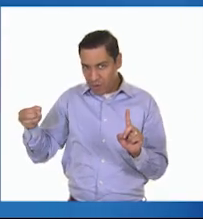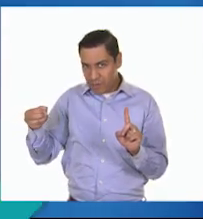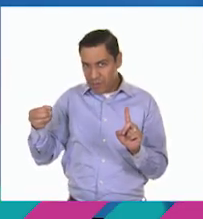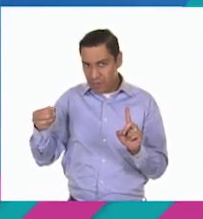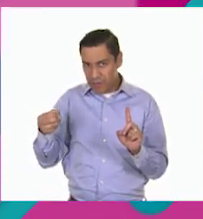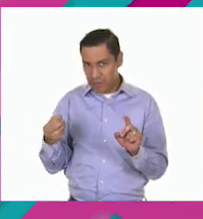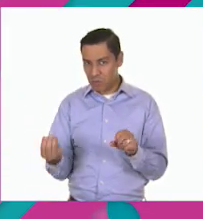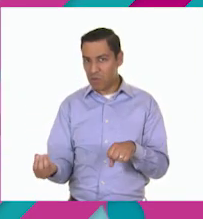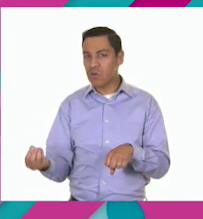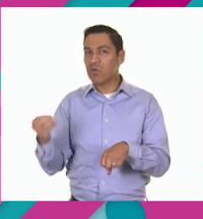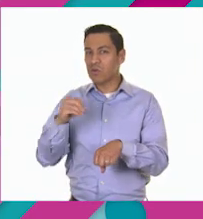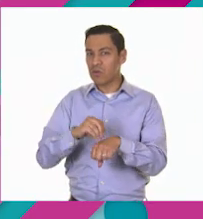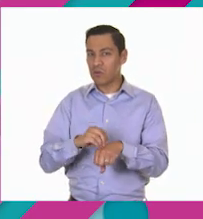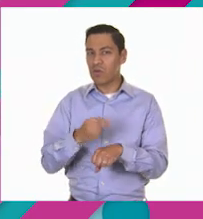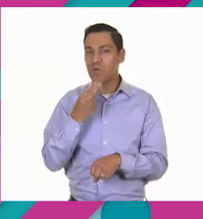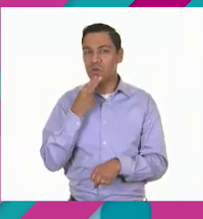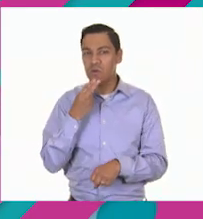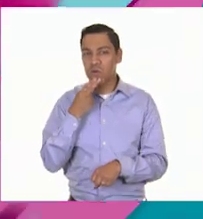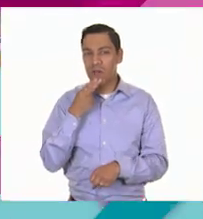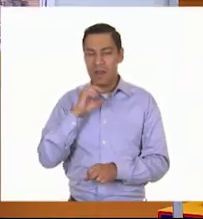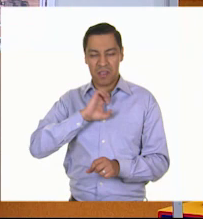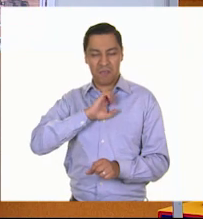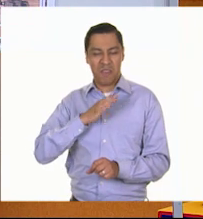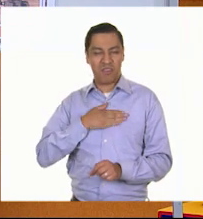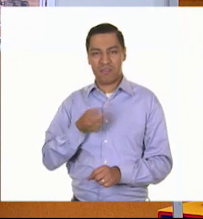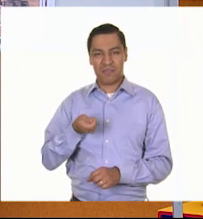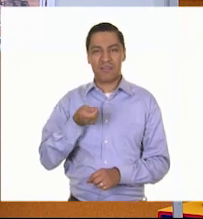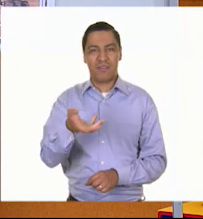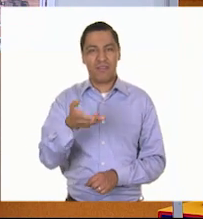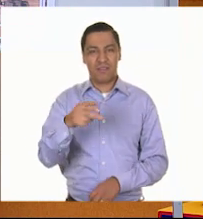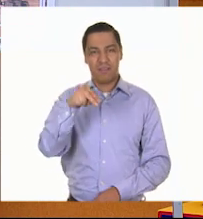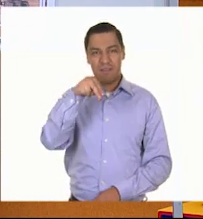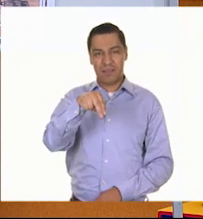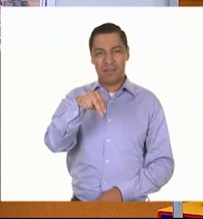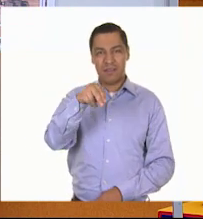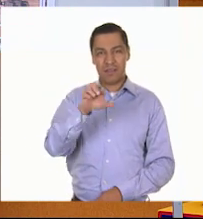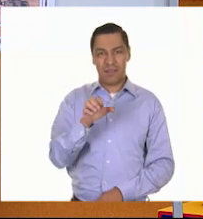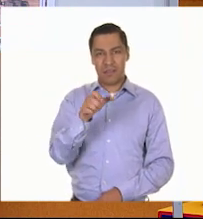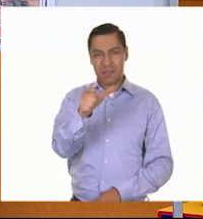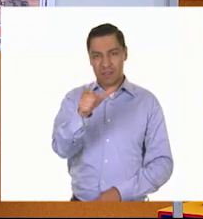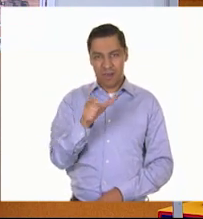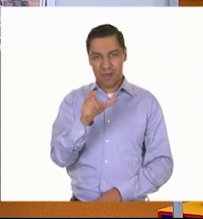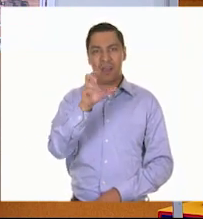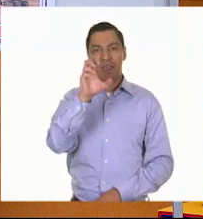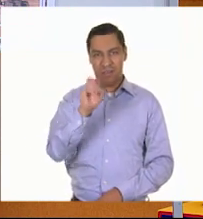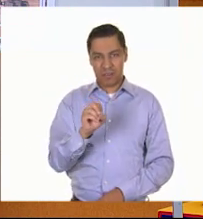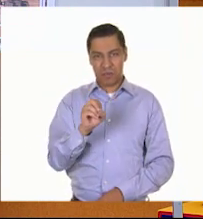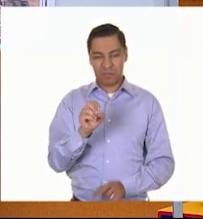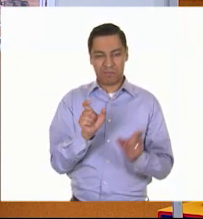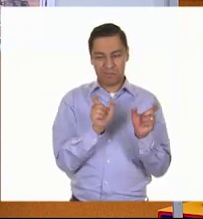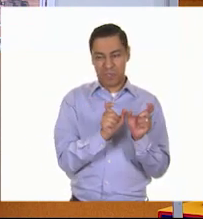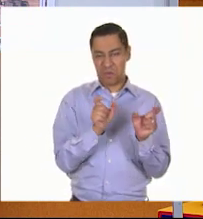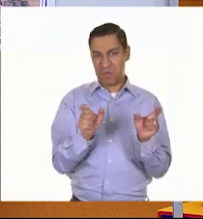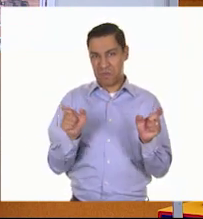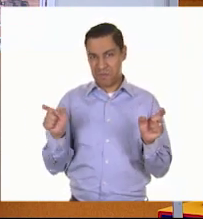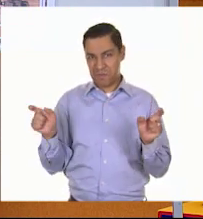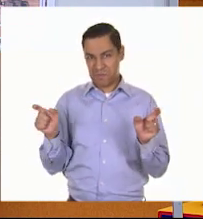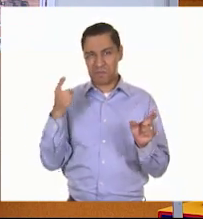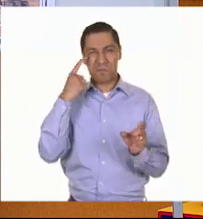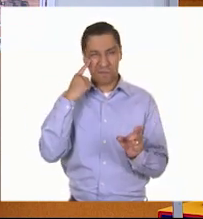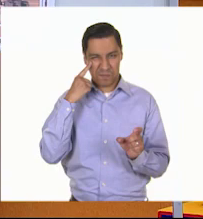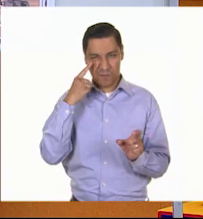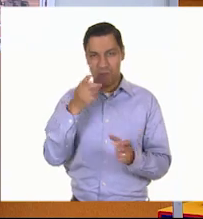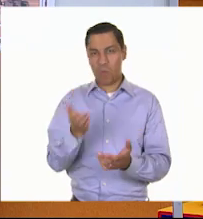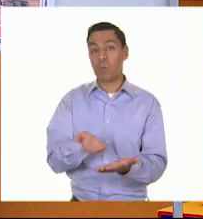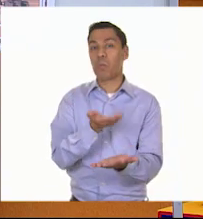cada idea dentro de la idea general de la nota y que le den sentido a nuestro resumen. Uh-huh. Te voy a enseñar mi propuesta.